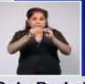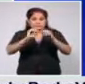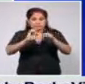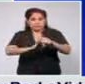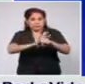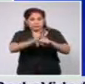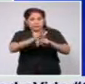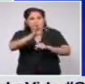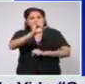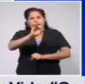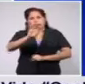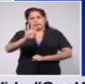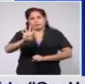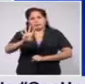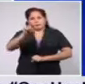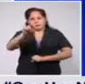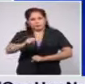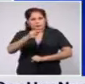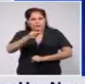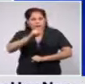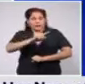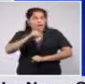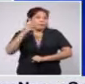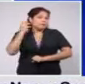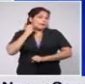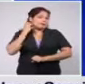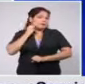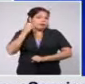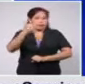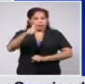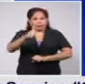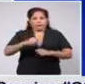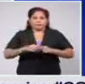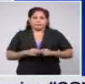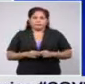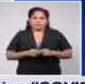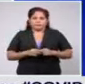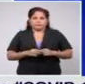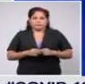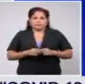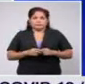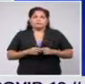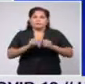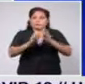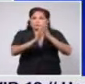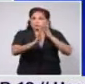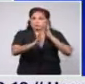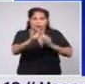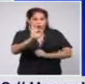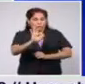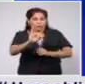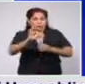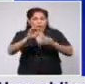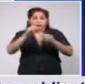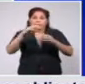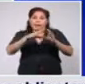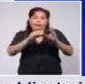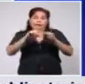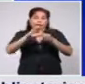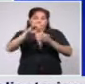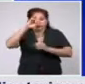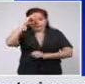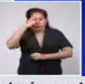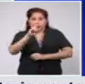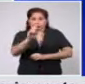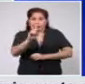74 casos ayer, Manzanillo con 10, Iguaní con 8, Guisa con 6, Buey